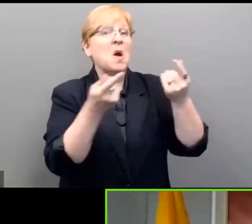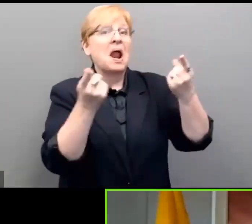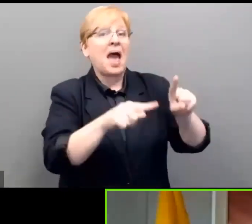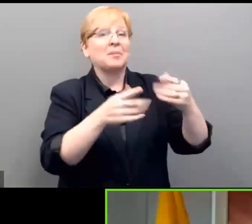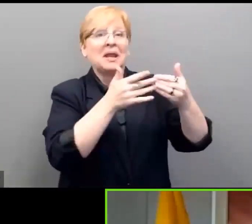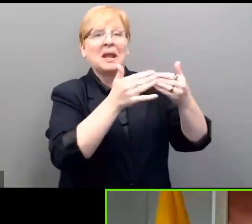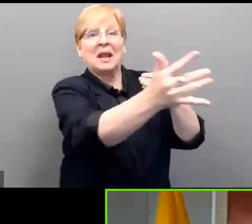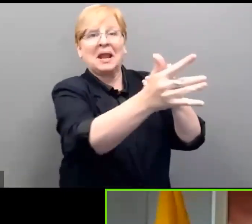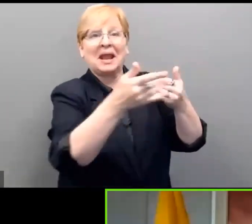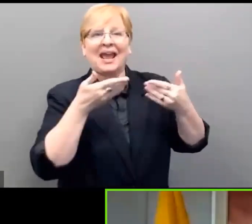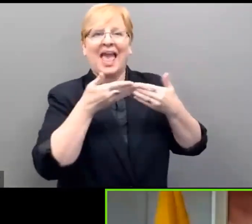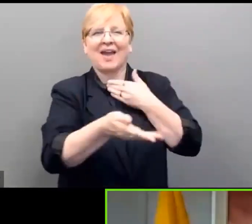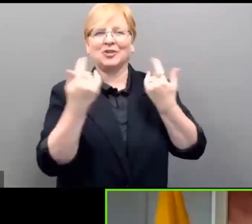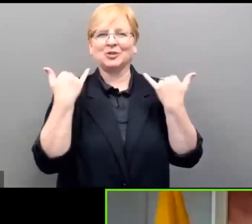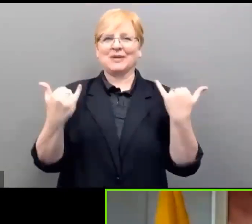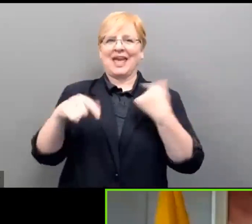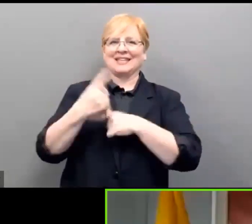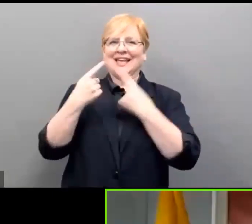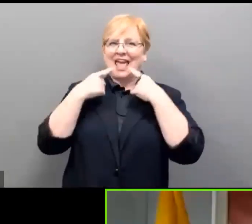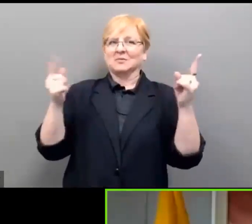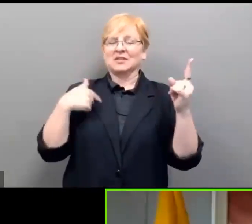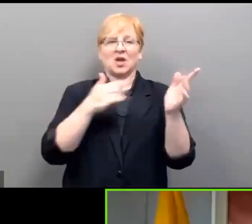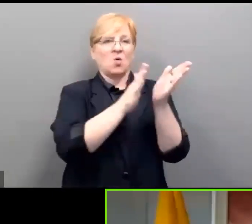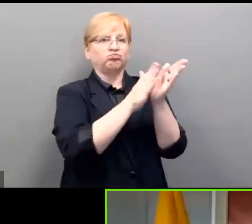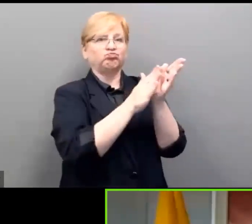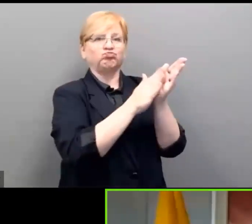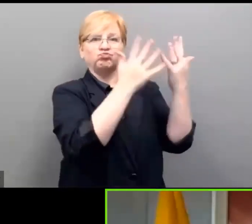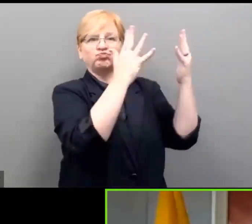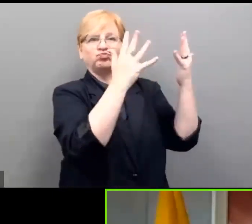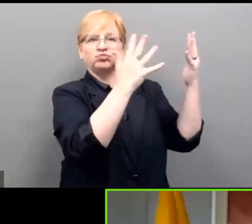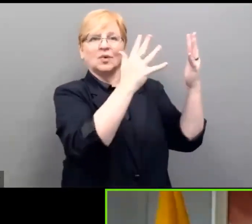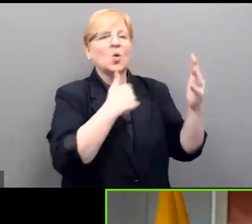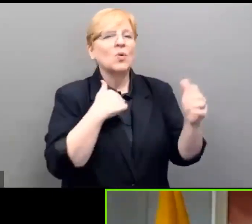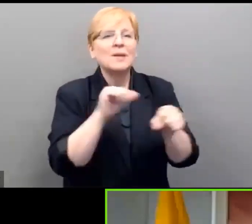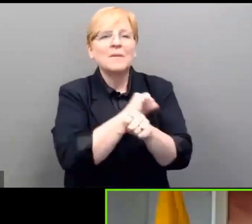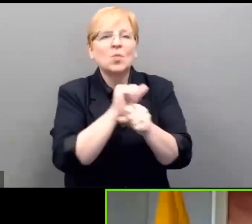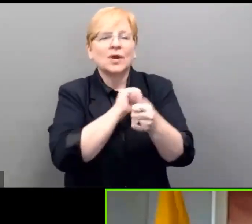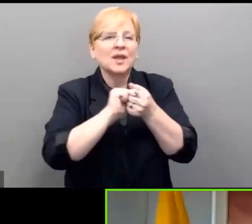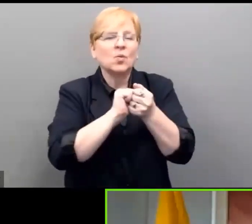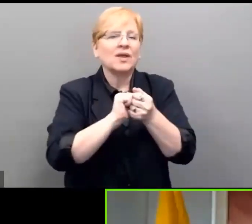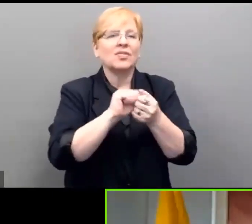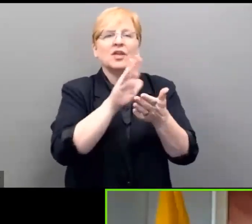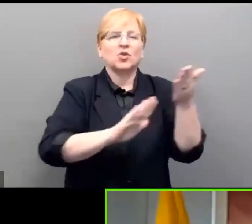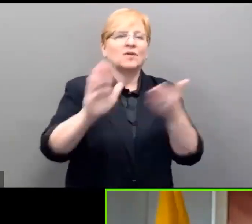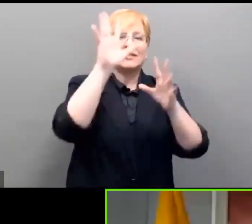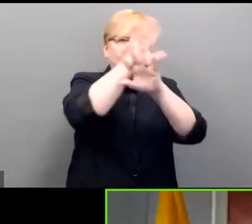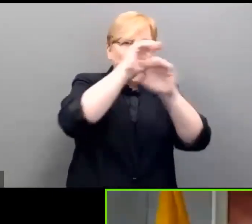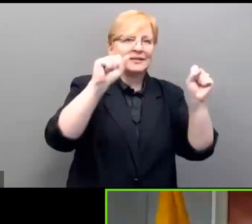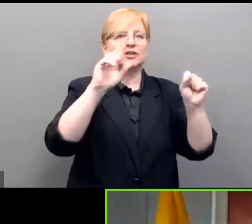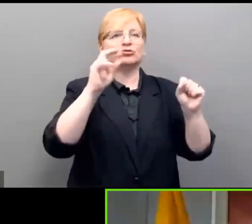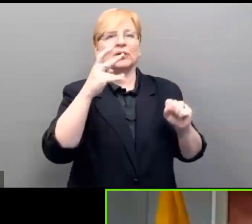los profesores sobre requerir vacunación. Yo creo que van a haber un aumento después, un auge después